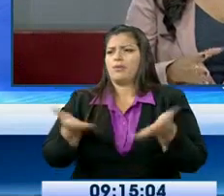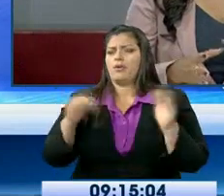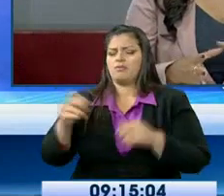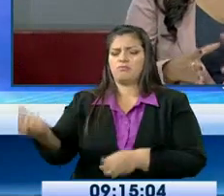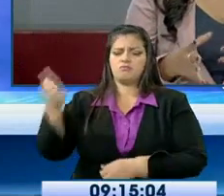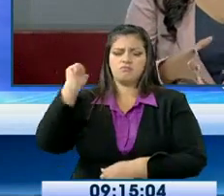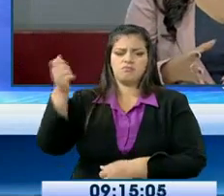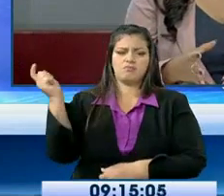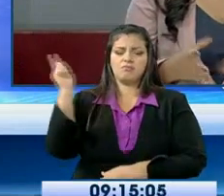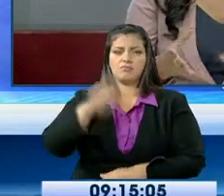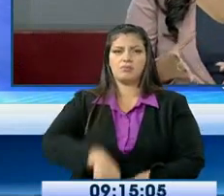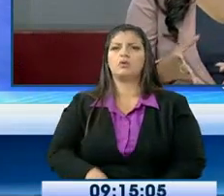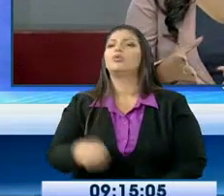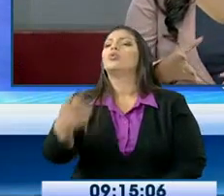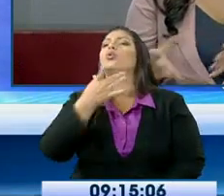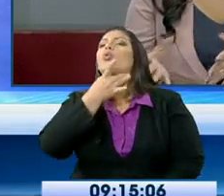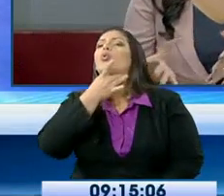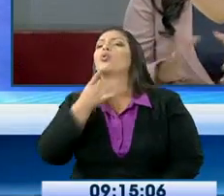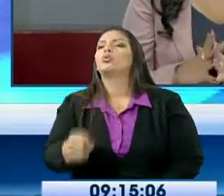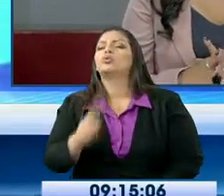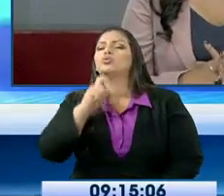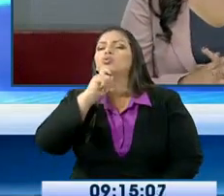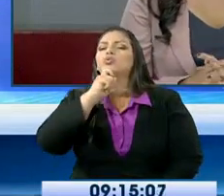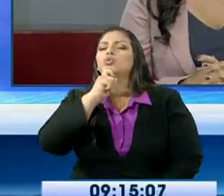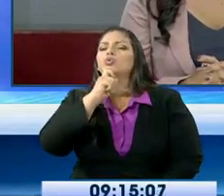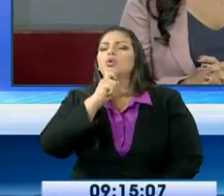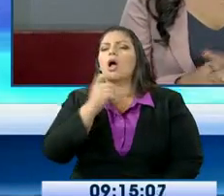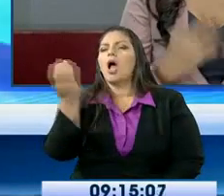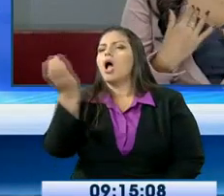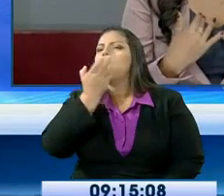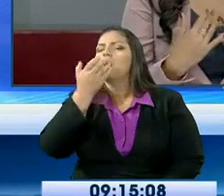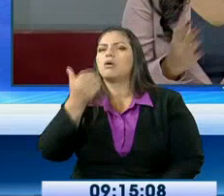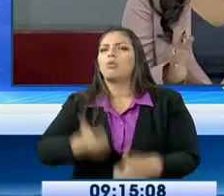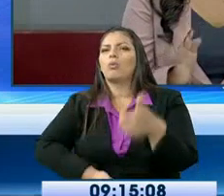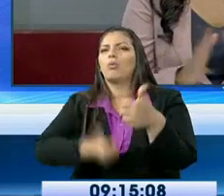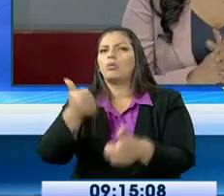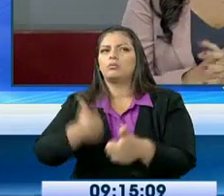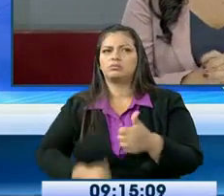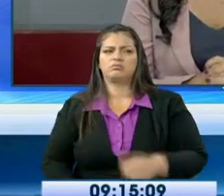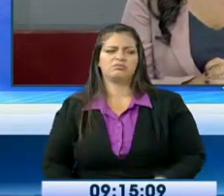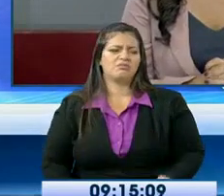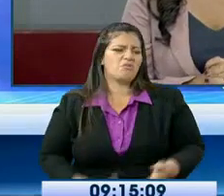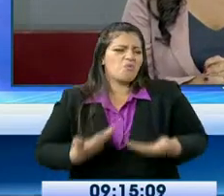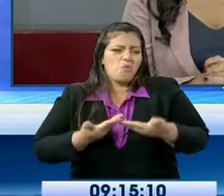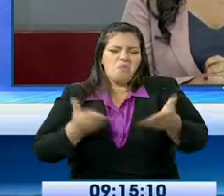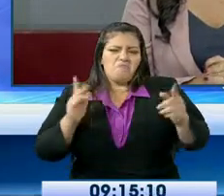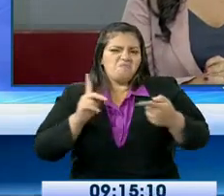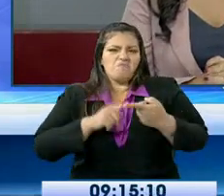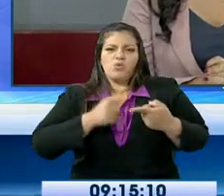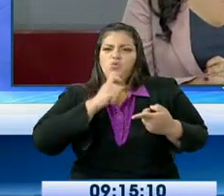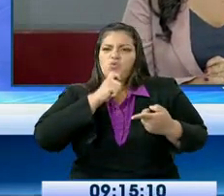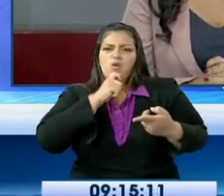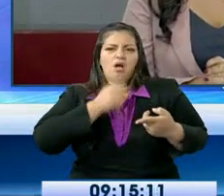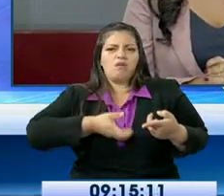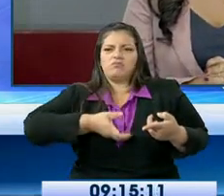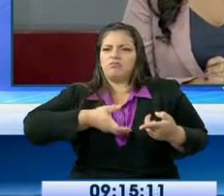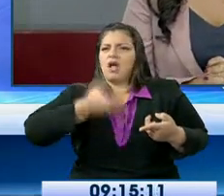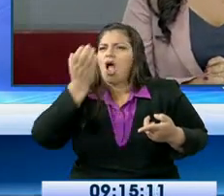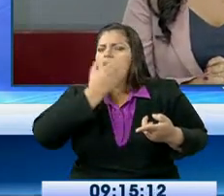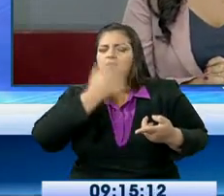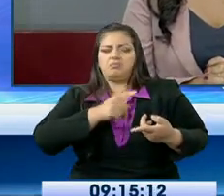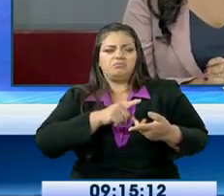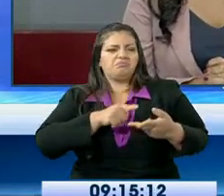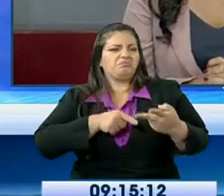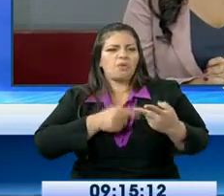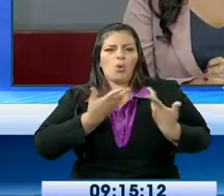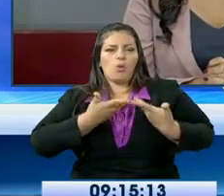colada morada fría, helada o tibia? Pero que a mí me gusta fría. De las dos maneras, ahorita me la tomé fría. Sí. Ay, sí. Pero en mi casa,